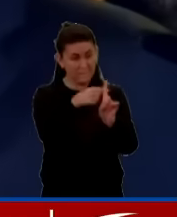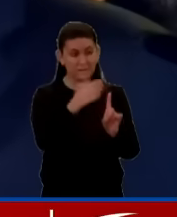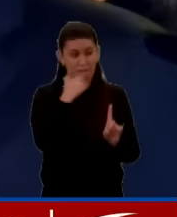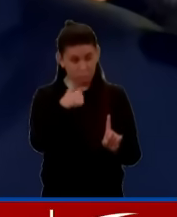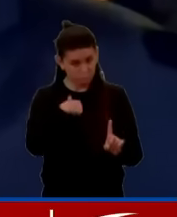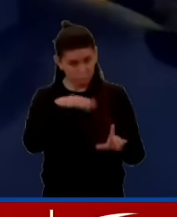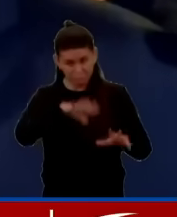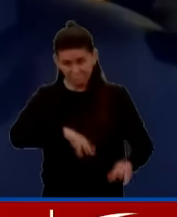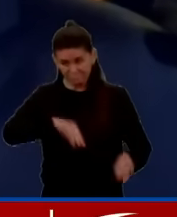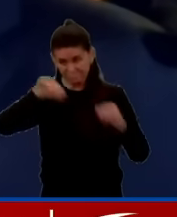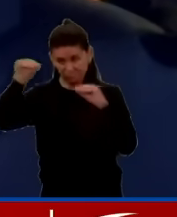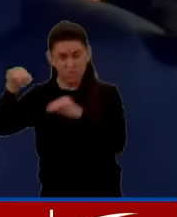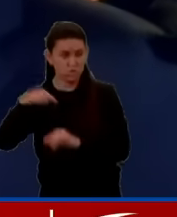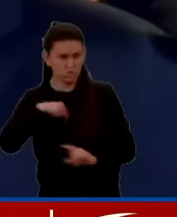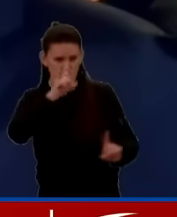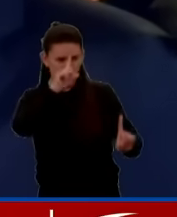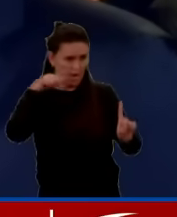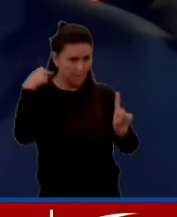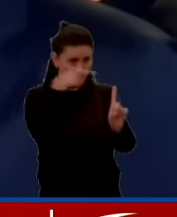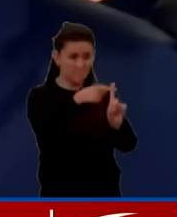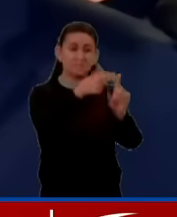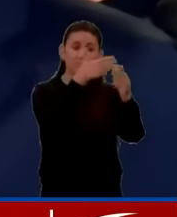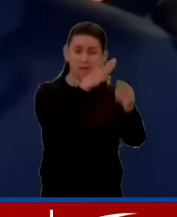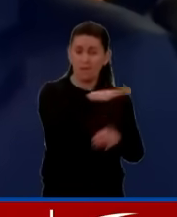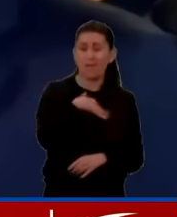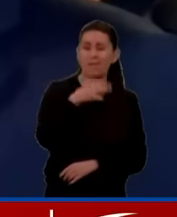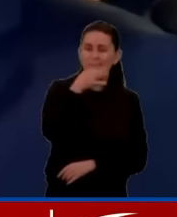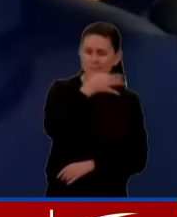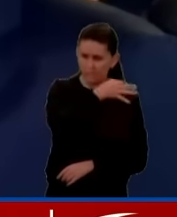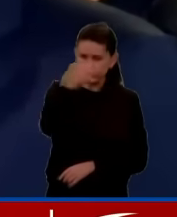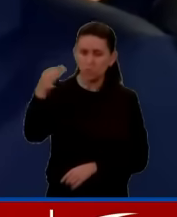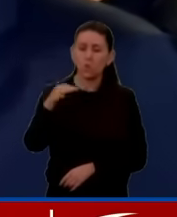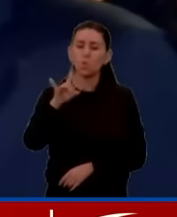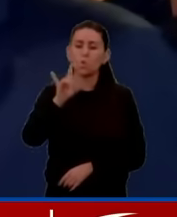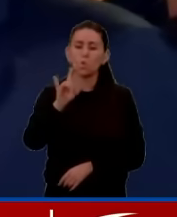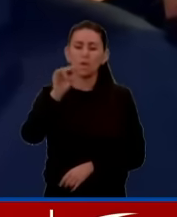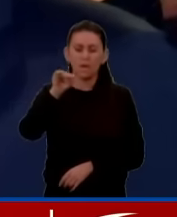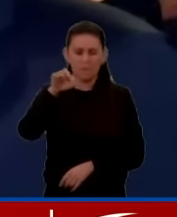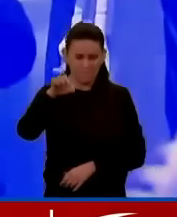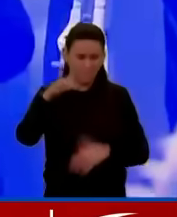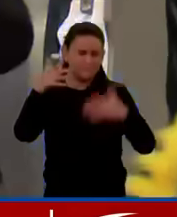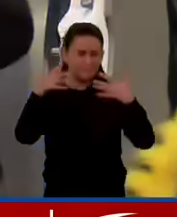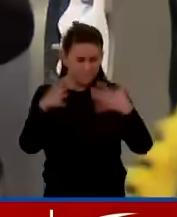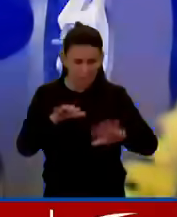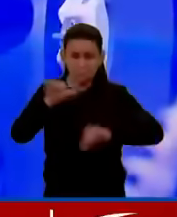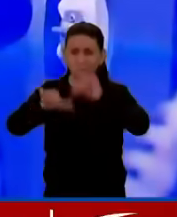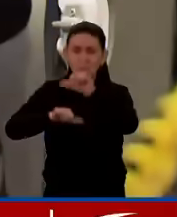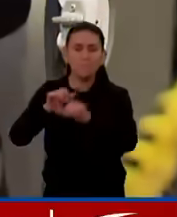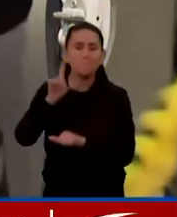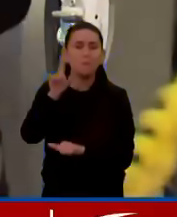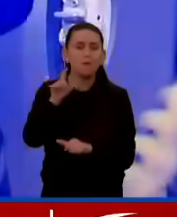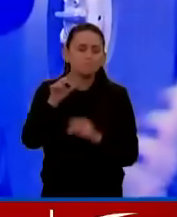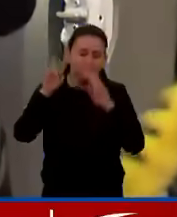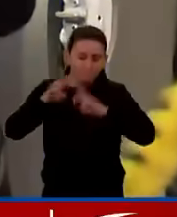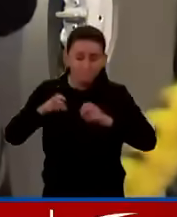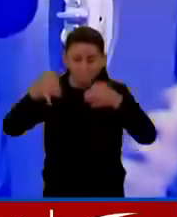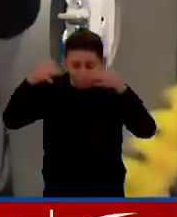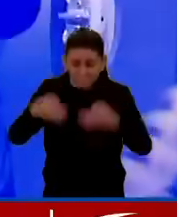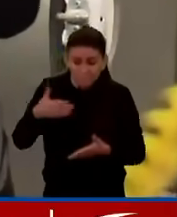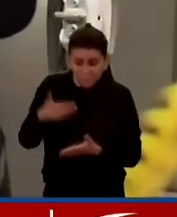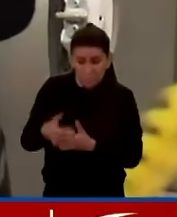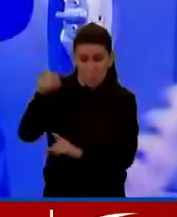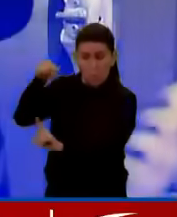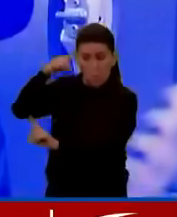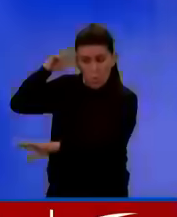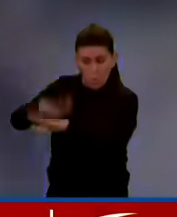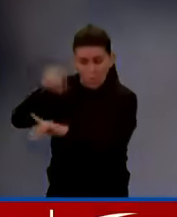trasladado. De eso se puso una denuncia, de eso se trató también con la ONP. Se estaba investigando, pero no tenemos todavía algo concreto que pueda decir que han sido ellos. Es